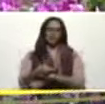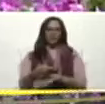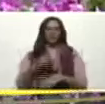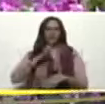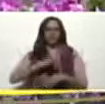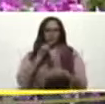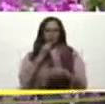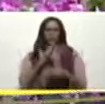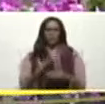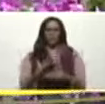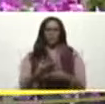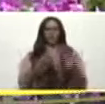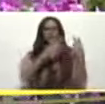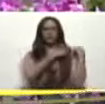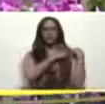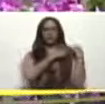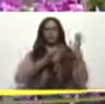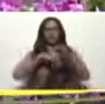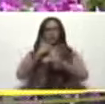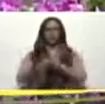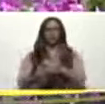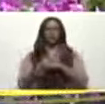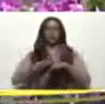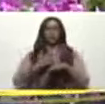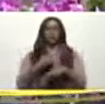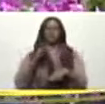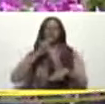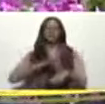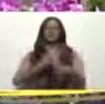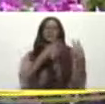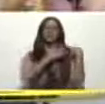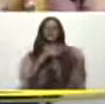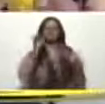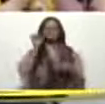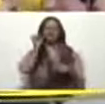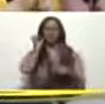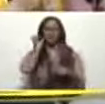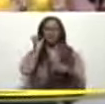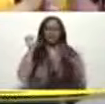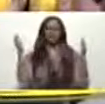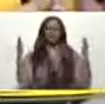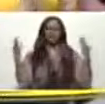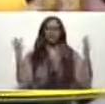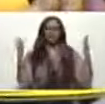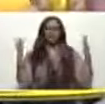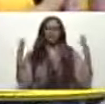están en buenas manos estos proyectos porque están en manos de mujeres.